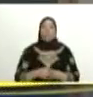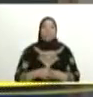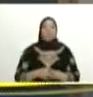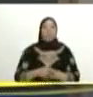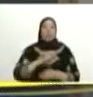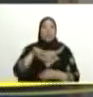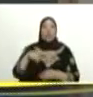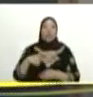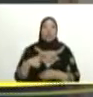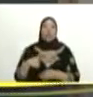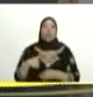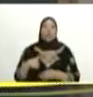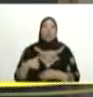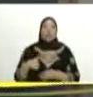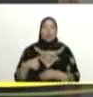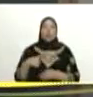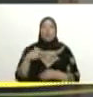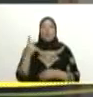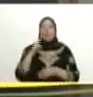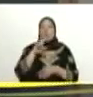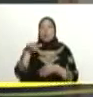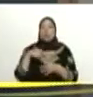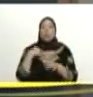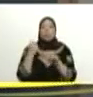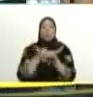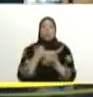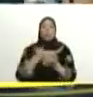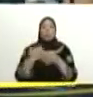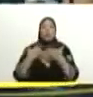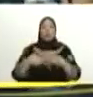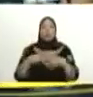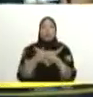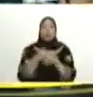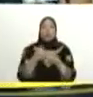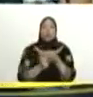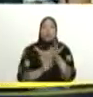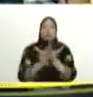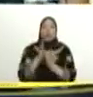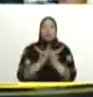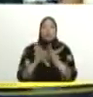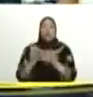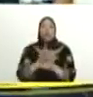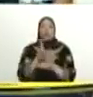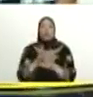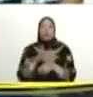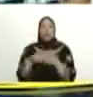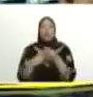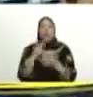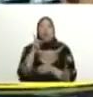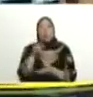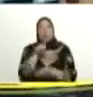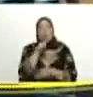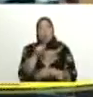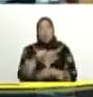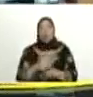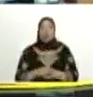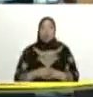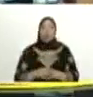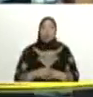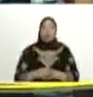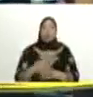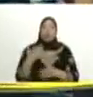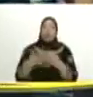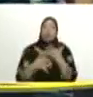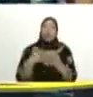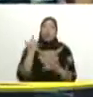nuestra área organofónica, donde nosotros estamos creando, estamos utilizando y reutilizando desechos,